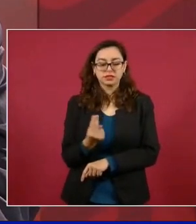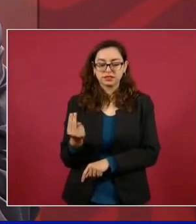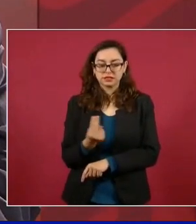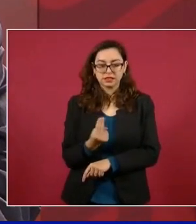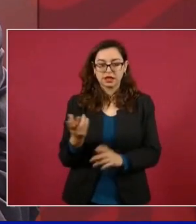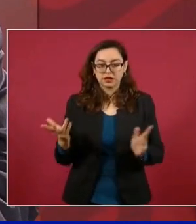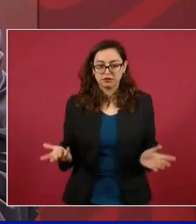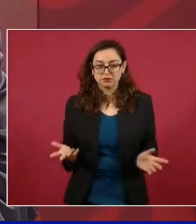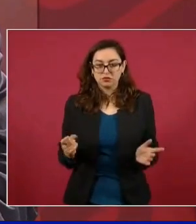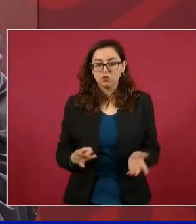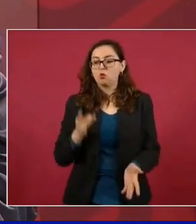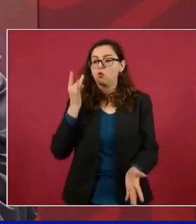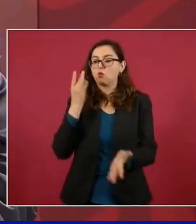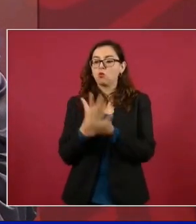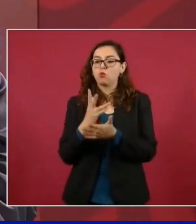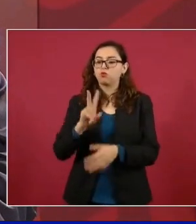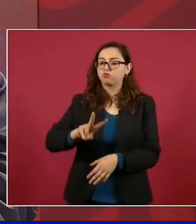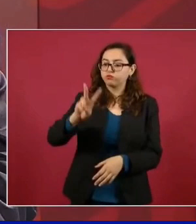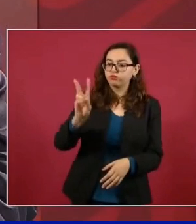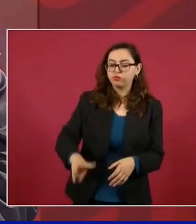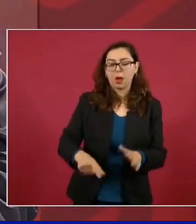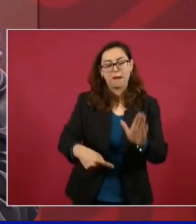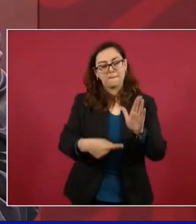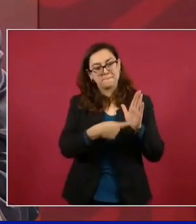con apego a la verdad.